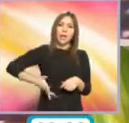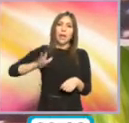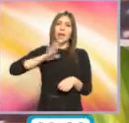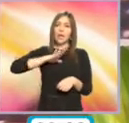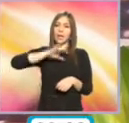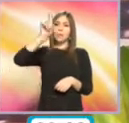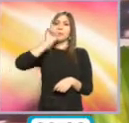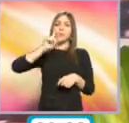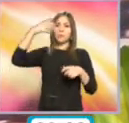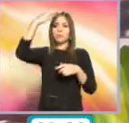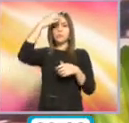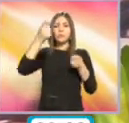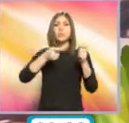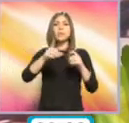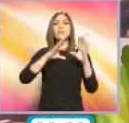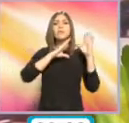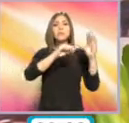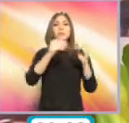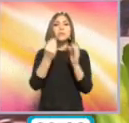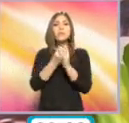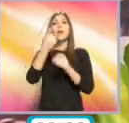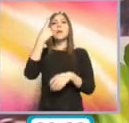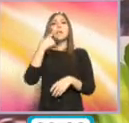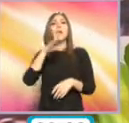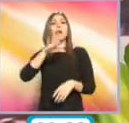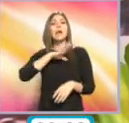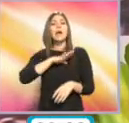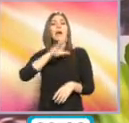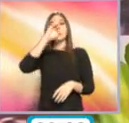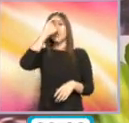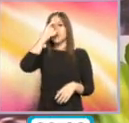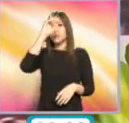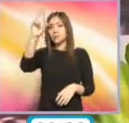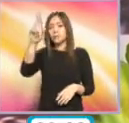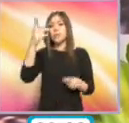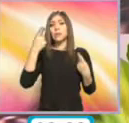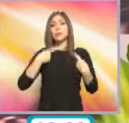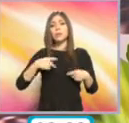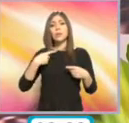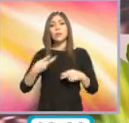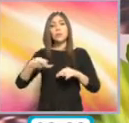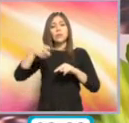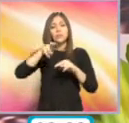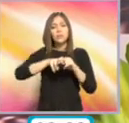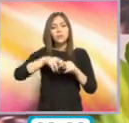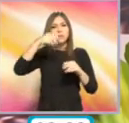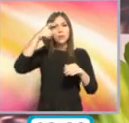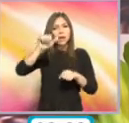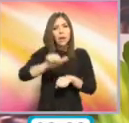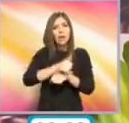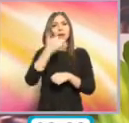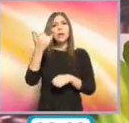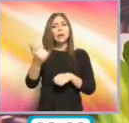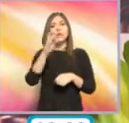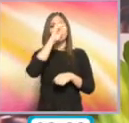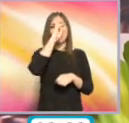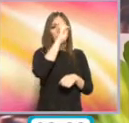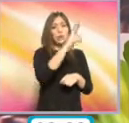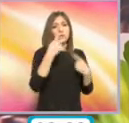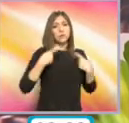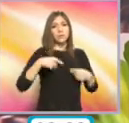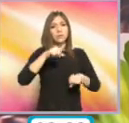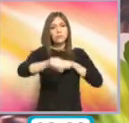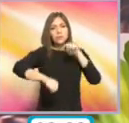para realmente que exista un respeto al usuario y al ciclista en específico. Se están tomando una serie